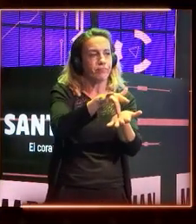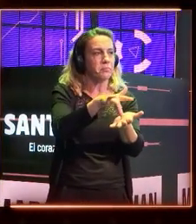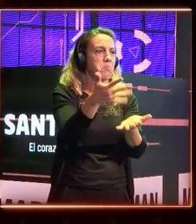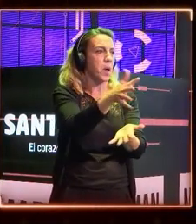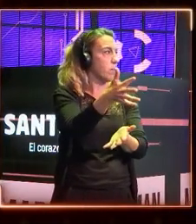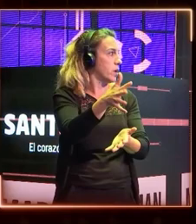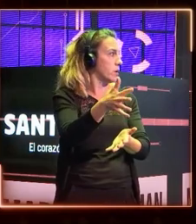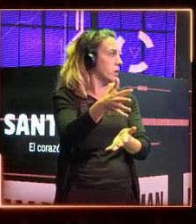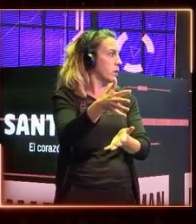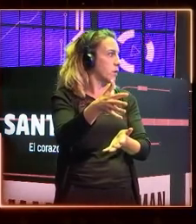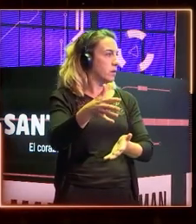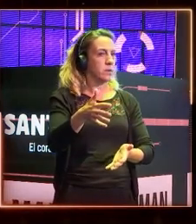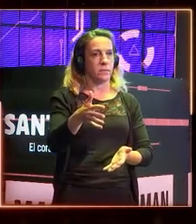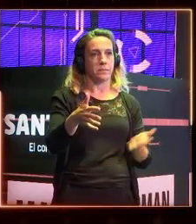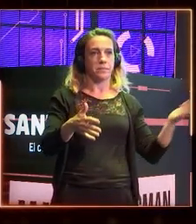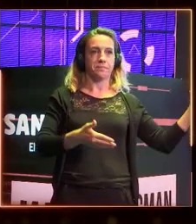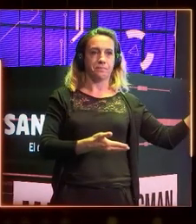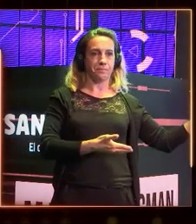es